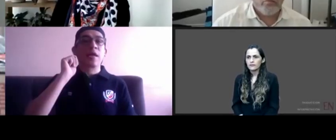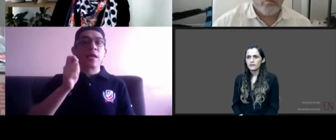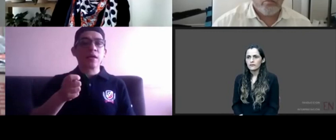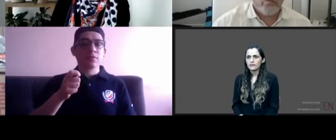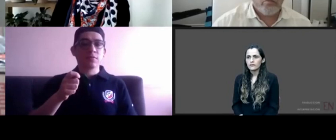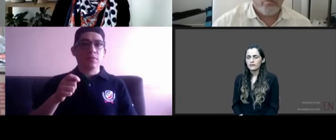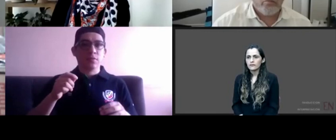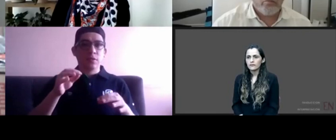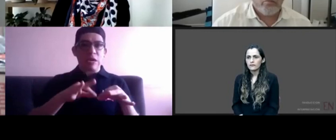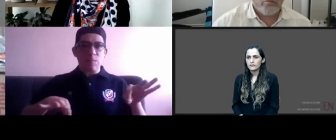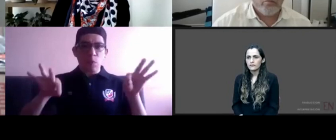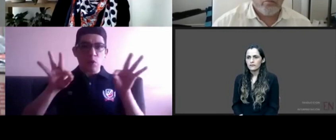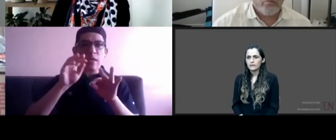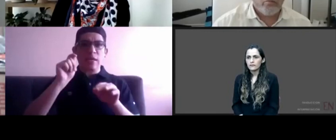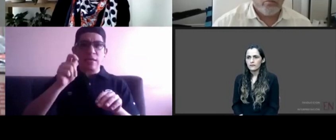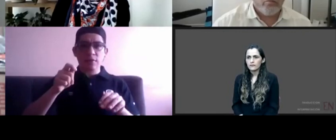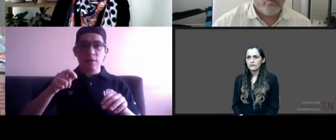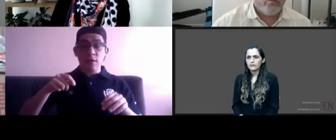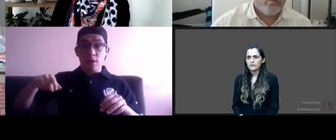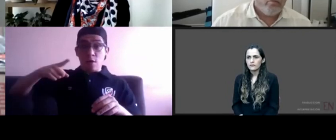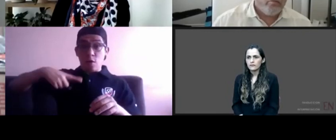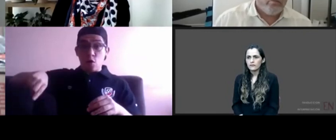Yo pienso que